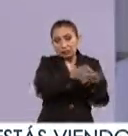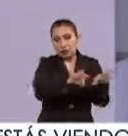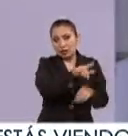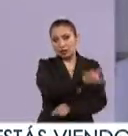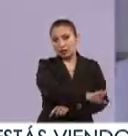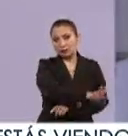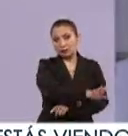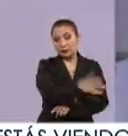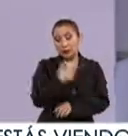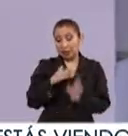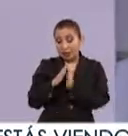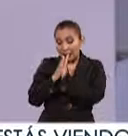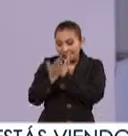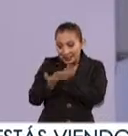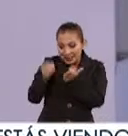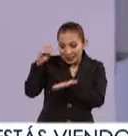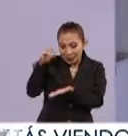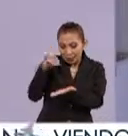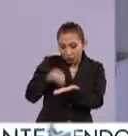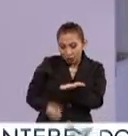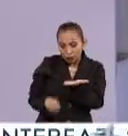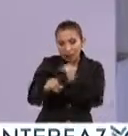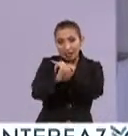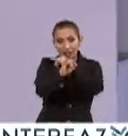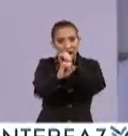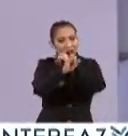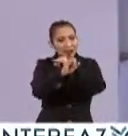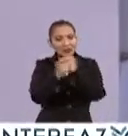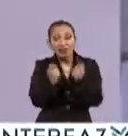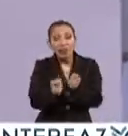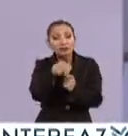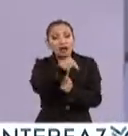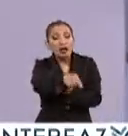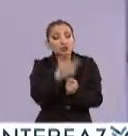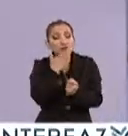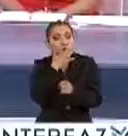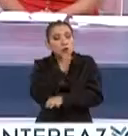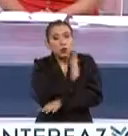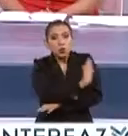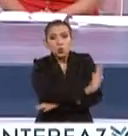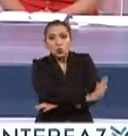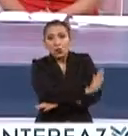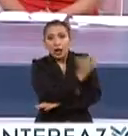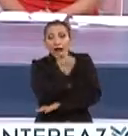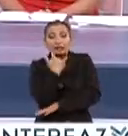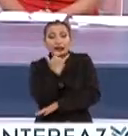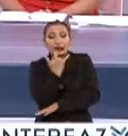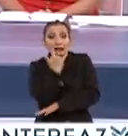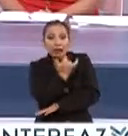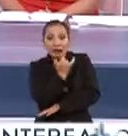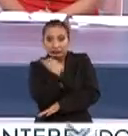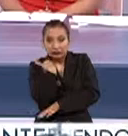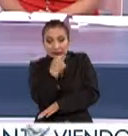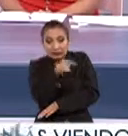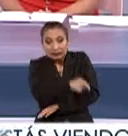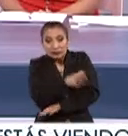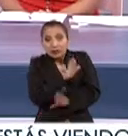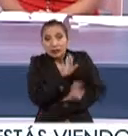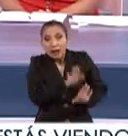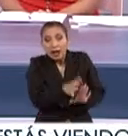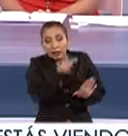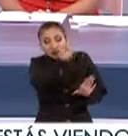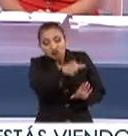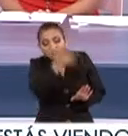lo que hacemos en libros y en online y todo es conservar o intentar por todos los medios conservar